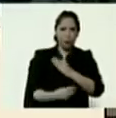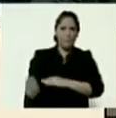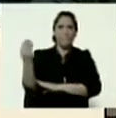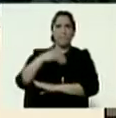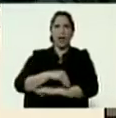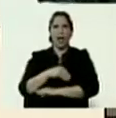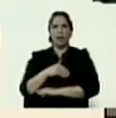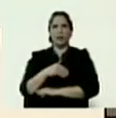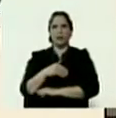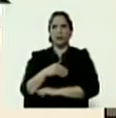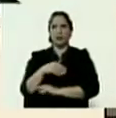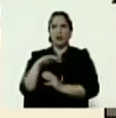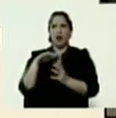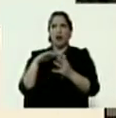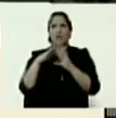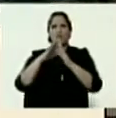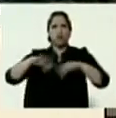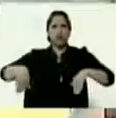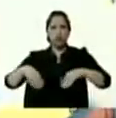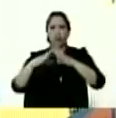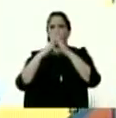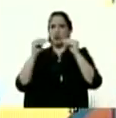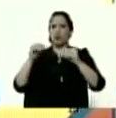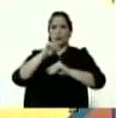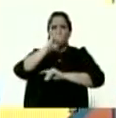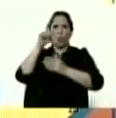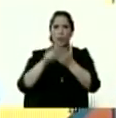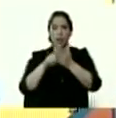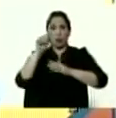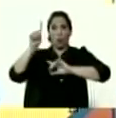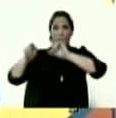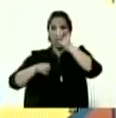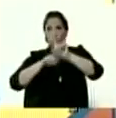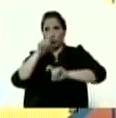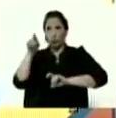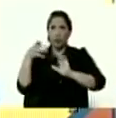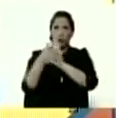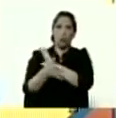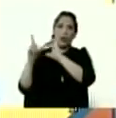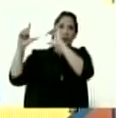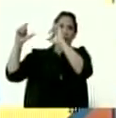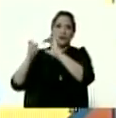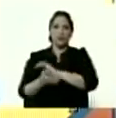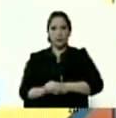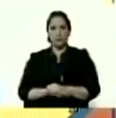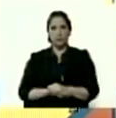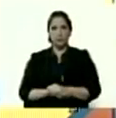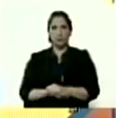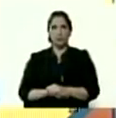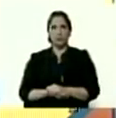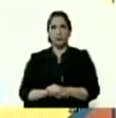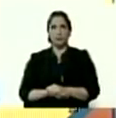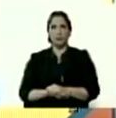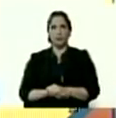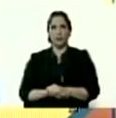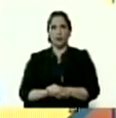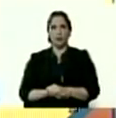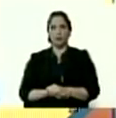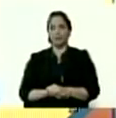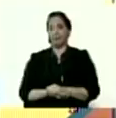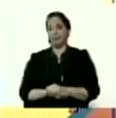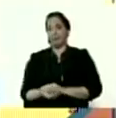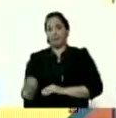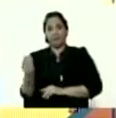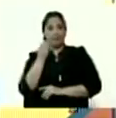por completo la hipótesis del selfie. Absurda hipótesis, pero esa fue la que ustedes